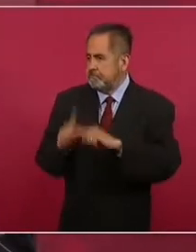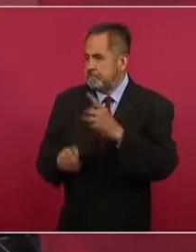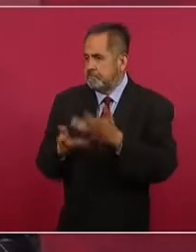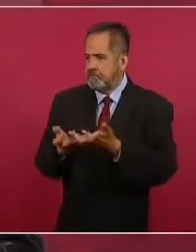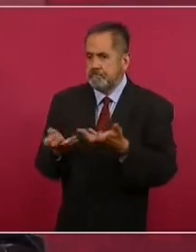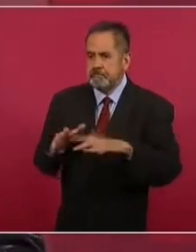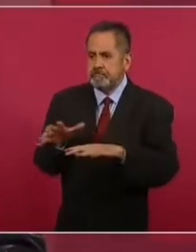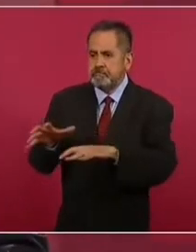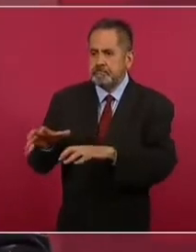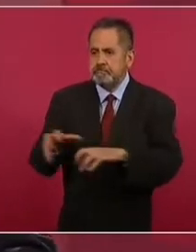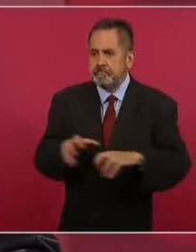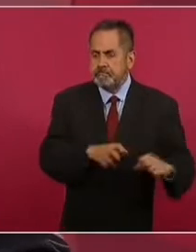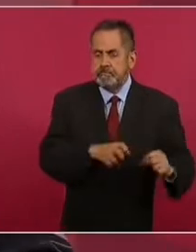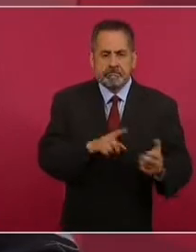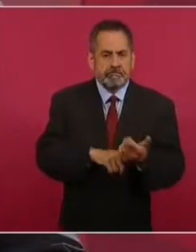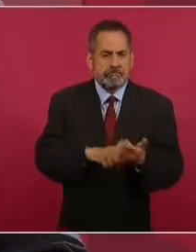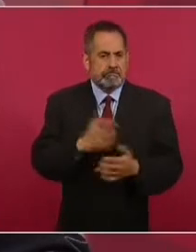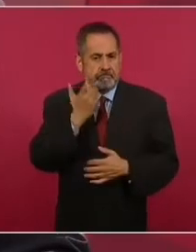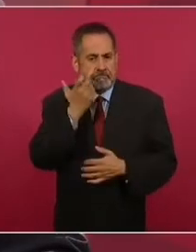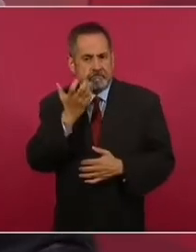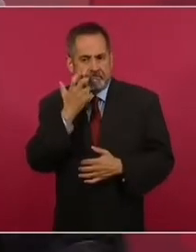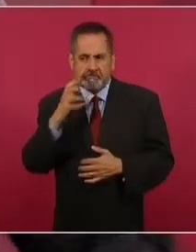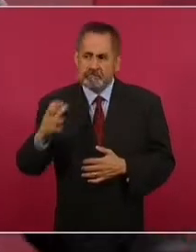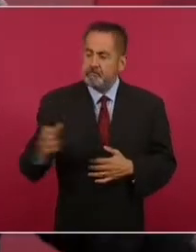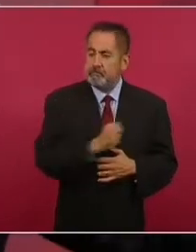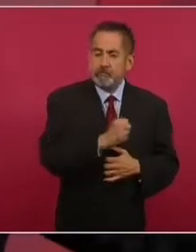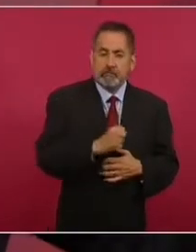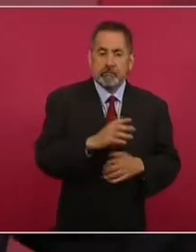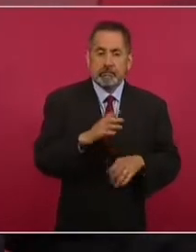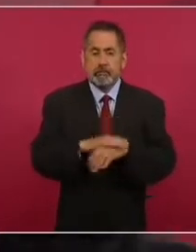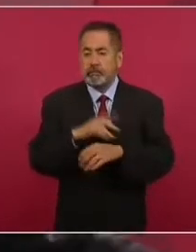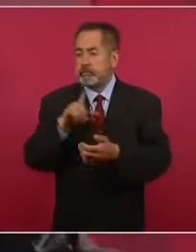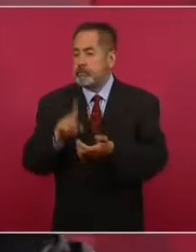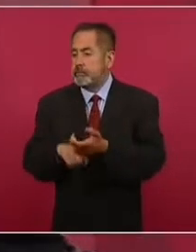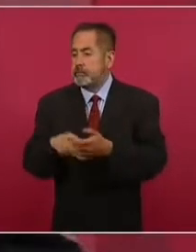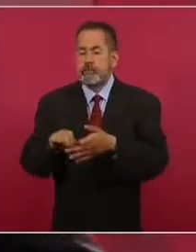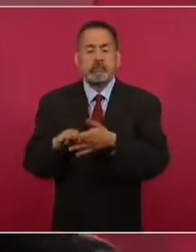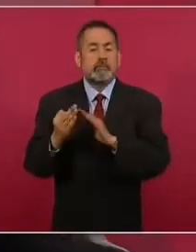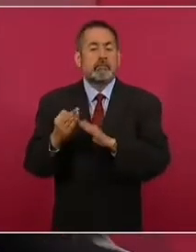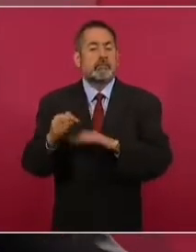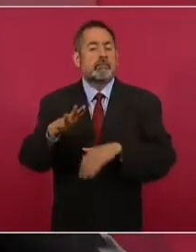deseadas, ambicionadas, porque ahí estaban las playas.